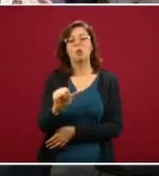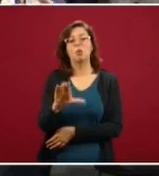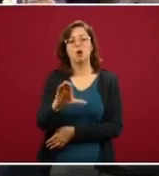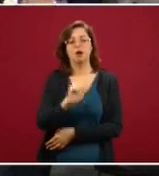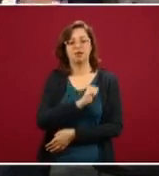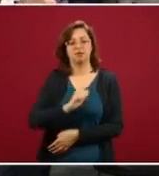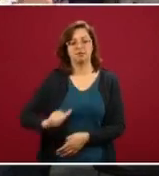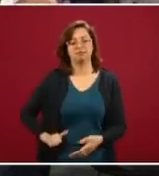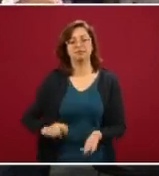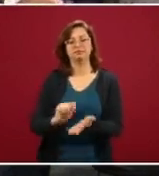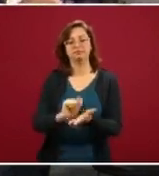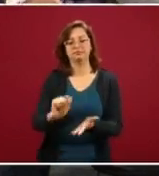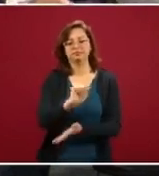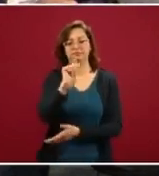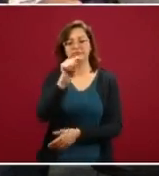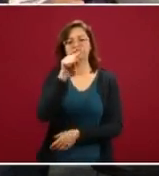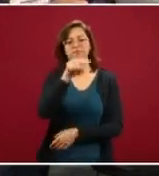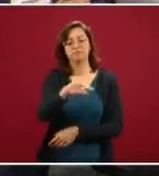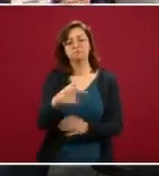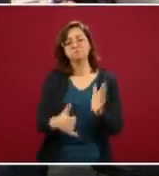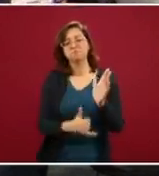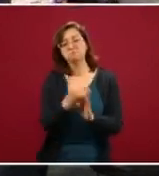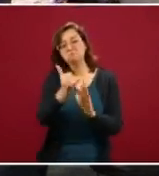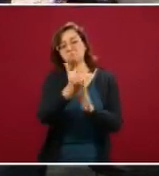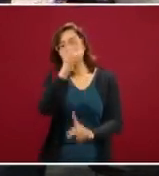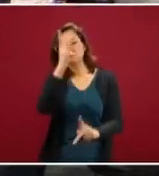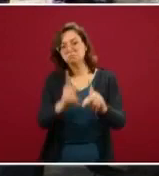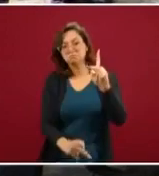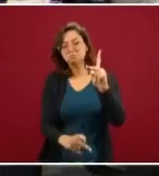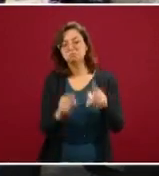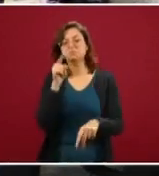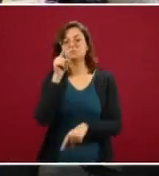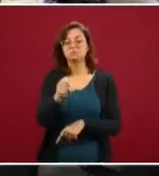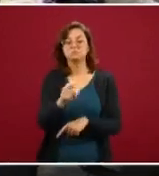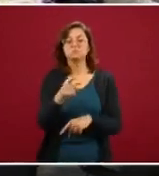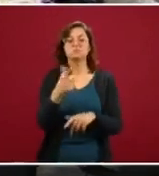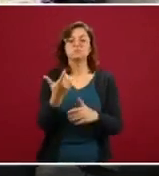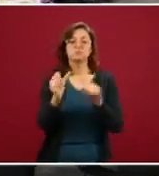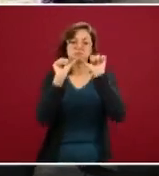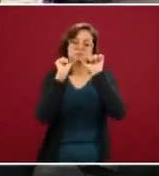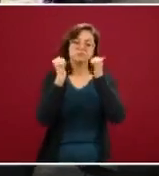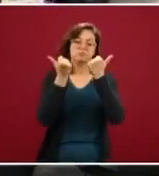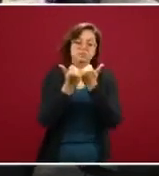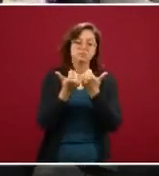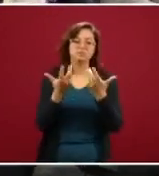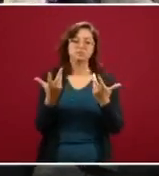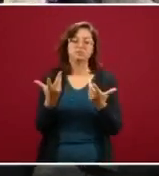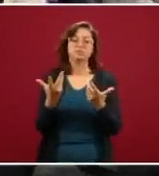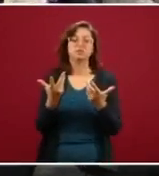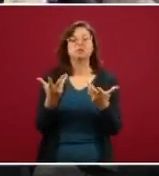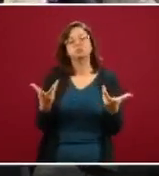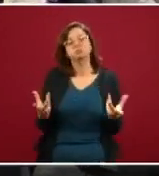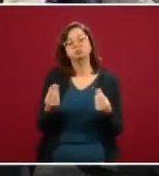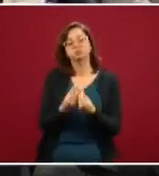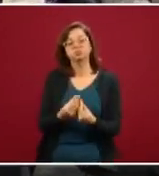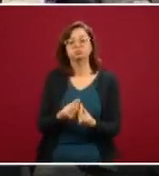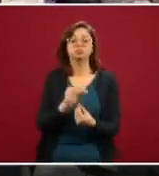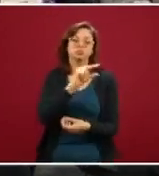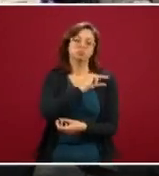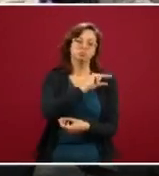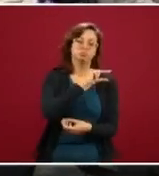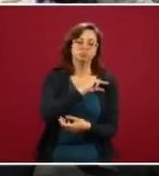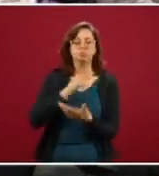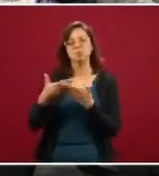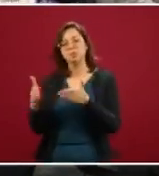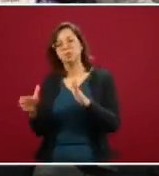sigue en la construcción. Ahí fue anunciado tal cual como una asociación público-privada, que es incluso lo que usted ya ha mencionado aquí de cómo